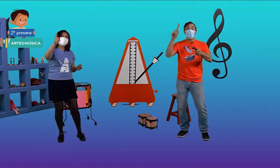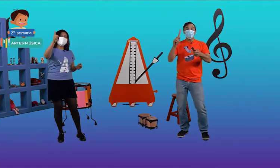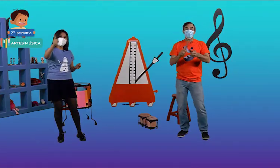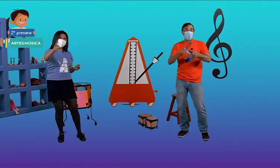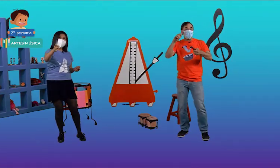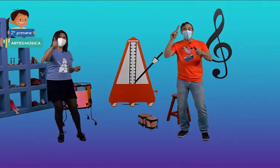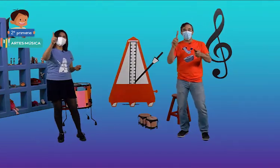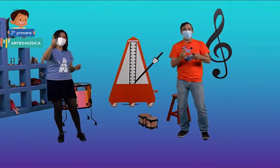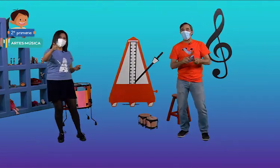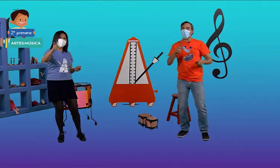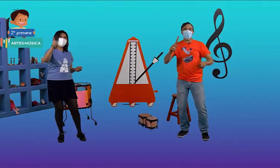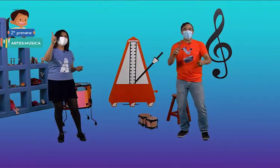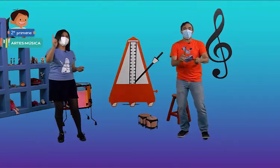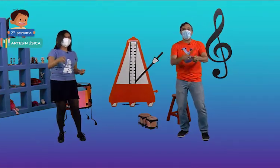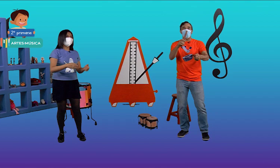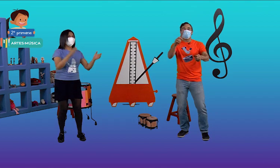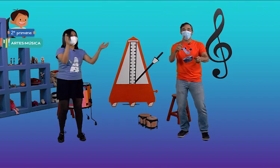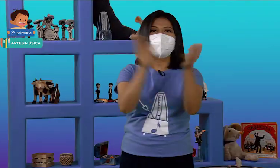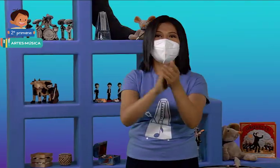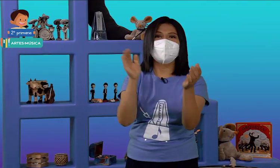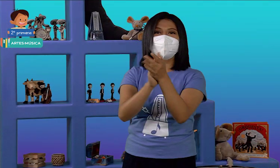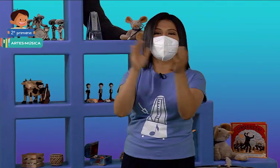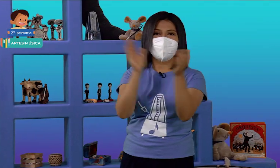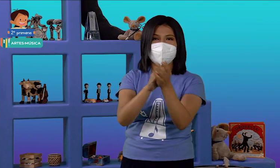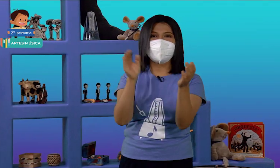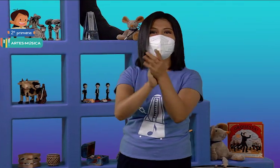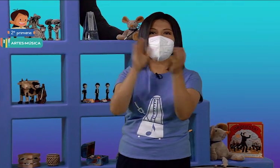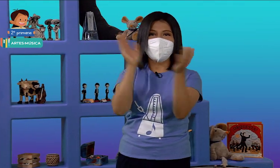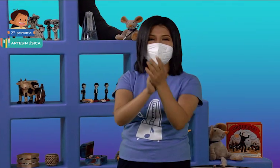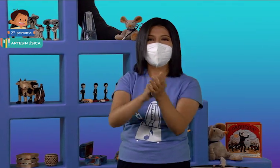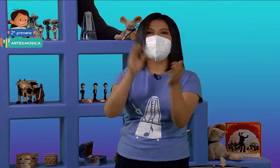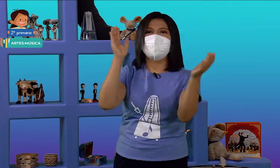Ta, ta, ta, ta, ta.